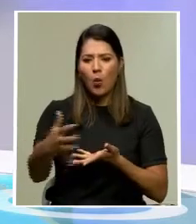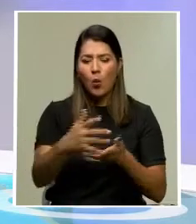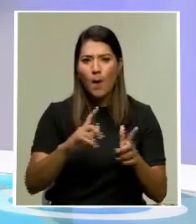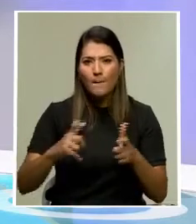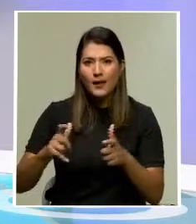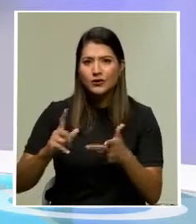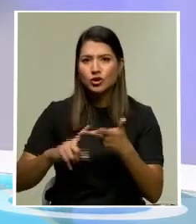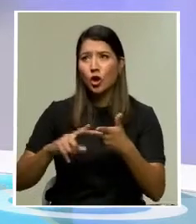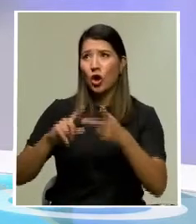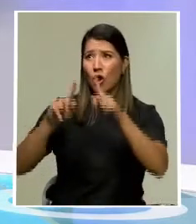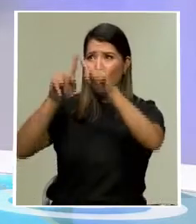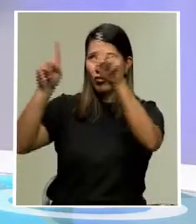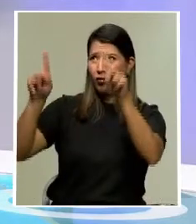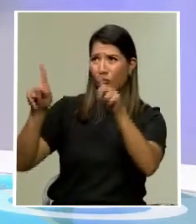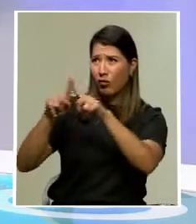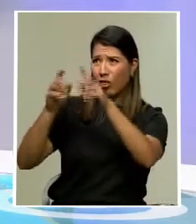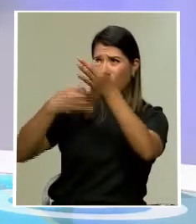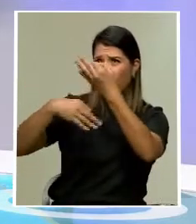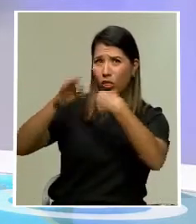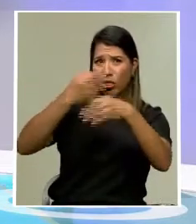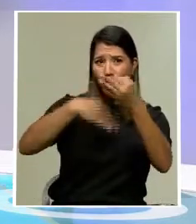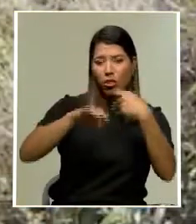de rótulos y otros.